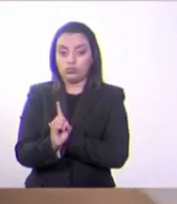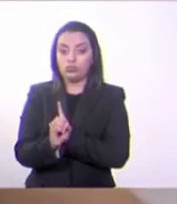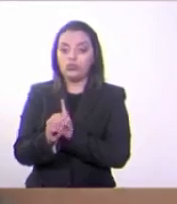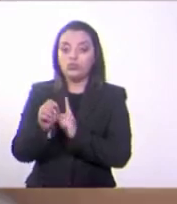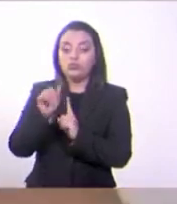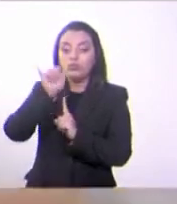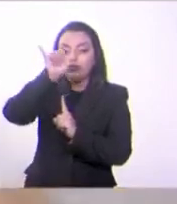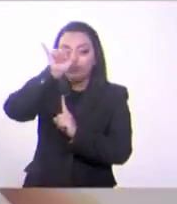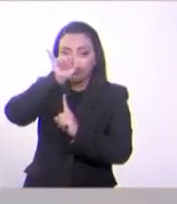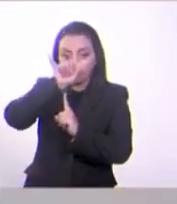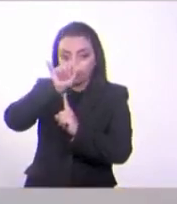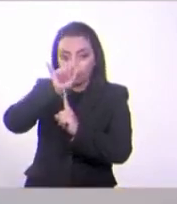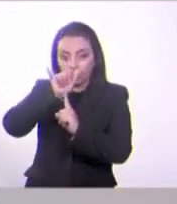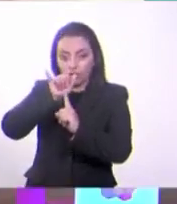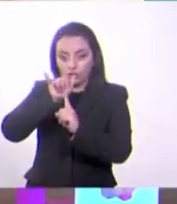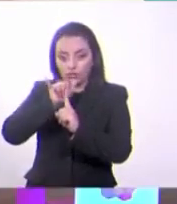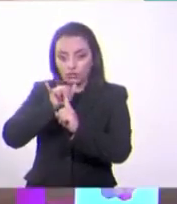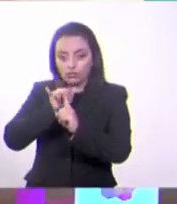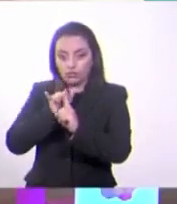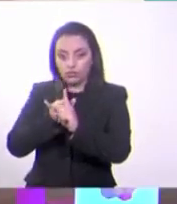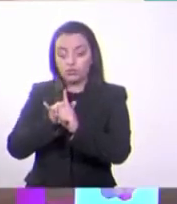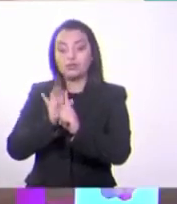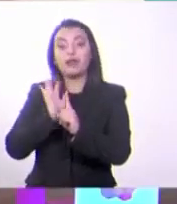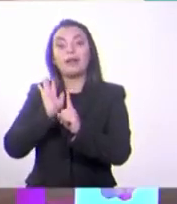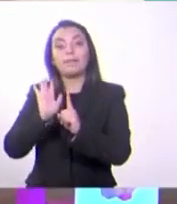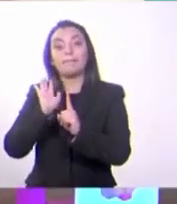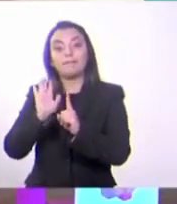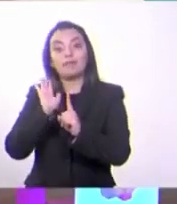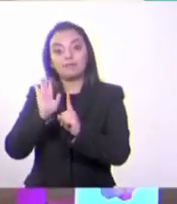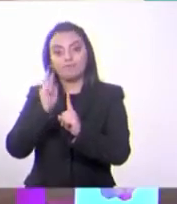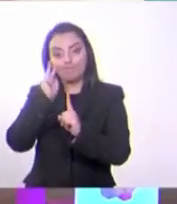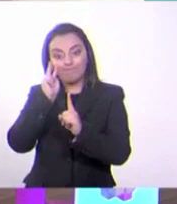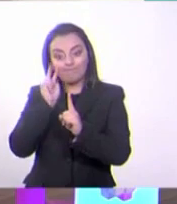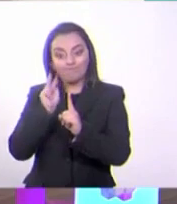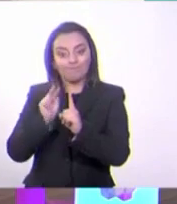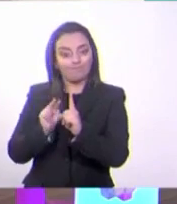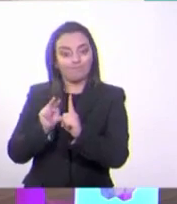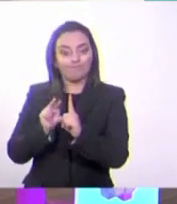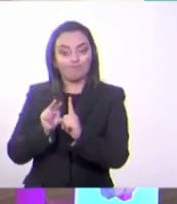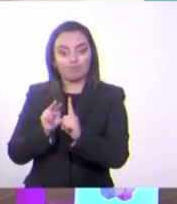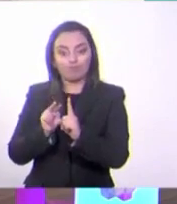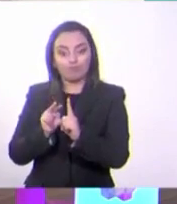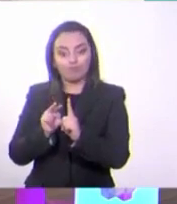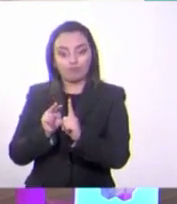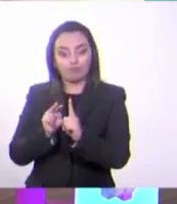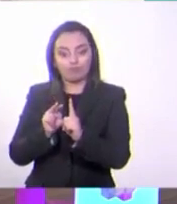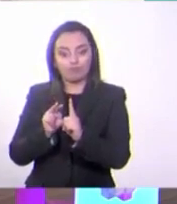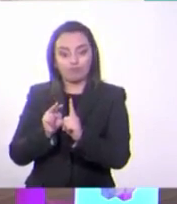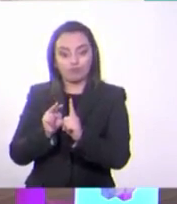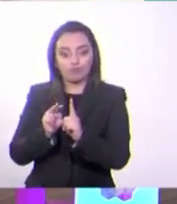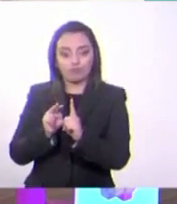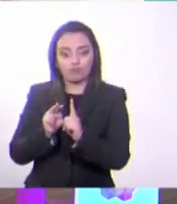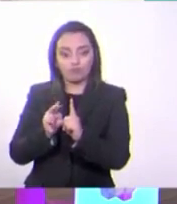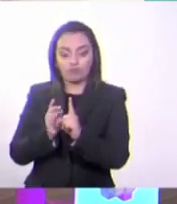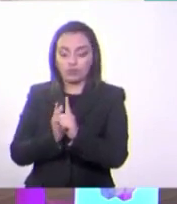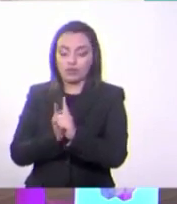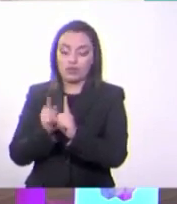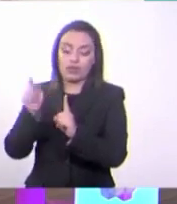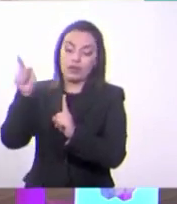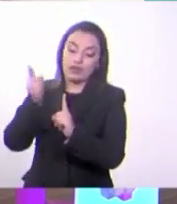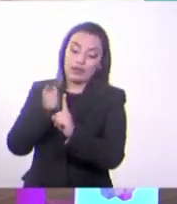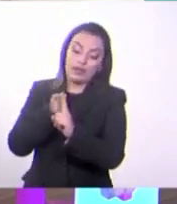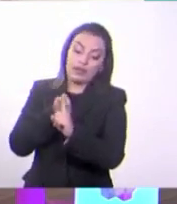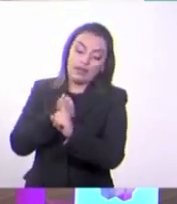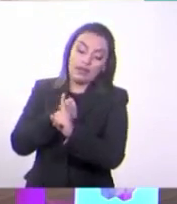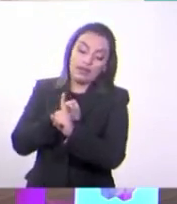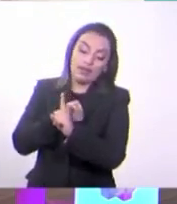van disminuyendo. No voy a encontrar nunca el 4. Pero hay una parte que no estás viendo. ¿Cuál Tú parte? te fuiste moviendo aquí en esta gráfica y vas Ajá.